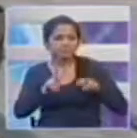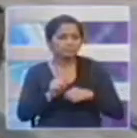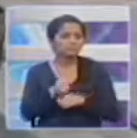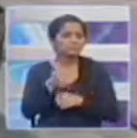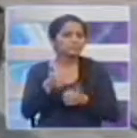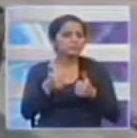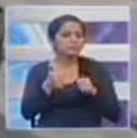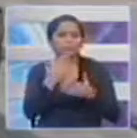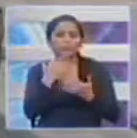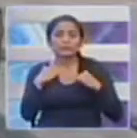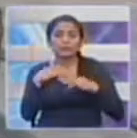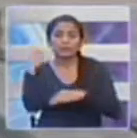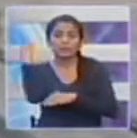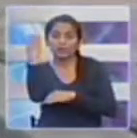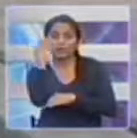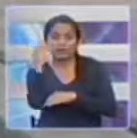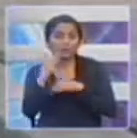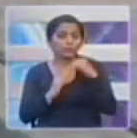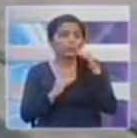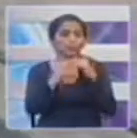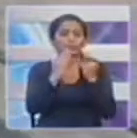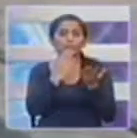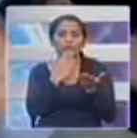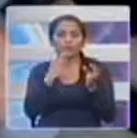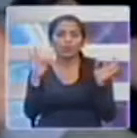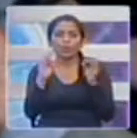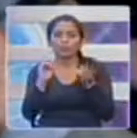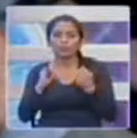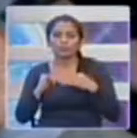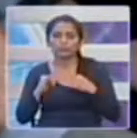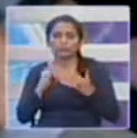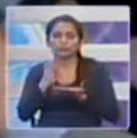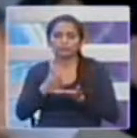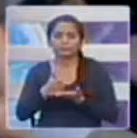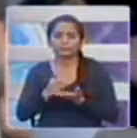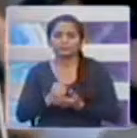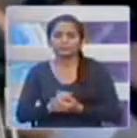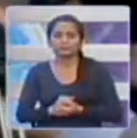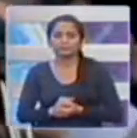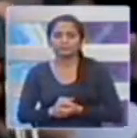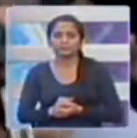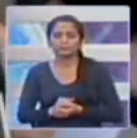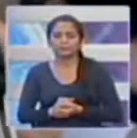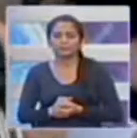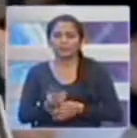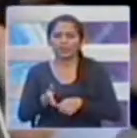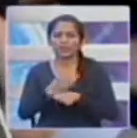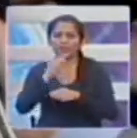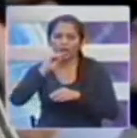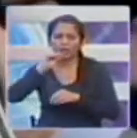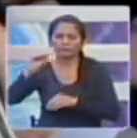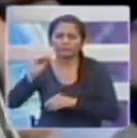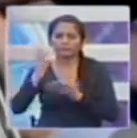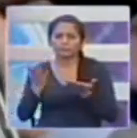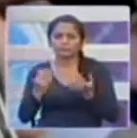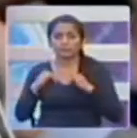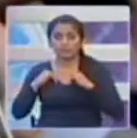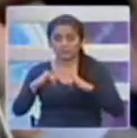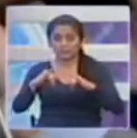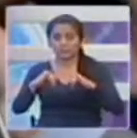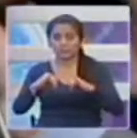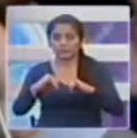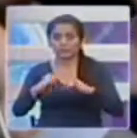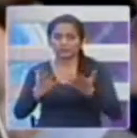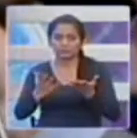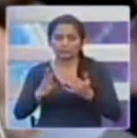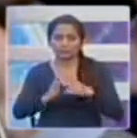de la emergencia hasta otras zonas. Nosotros les hemos notificado de que deben continuar los trabajos, no lo